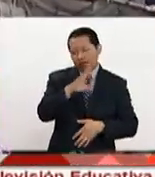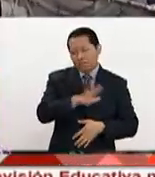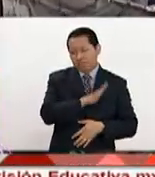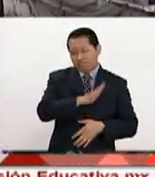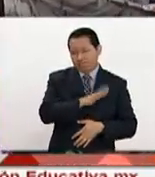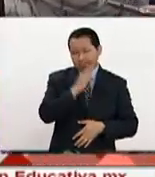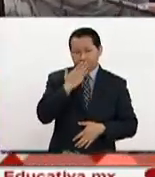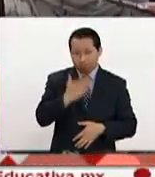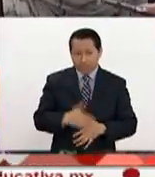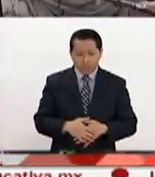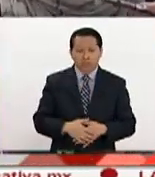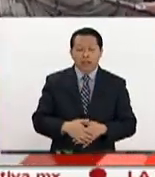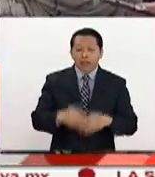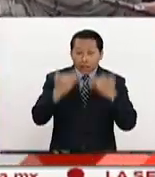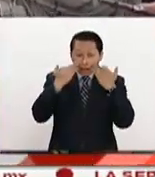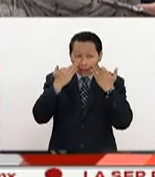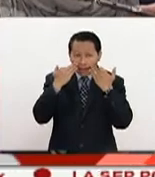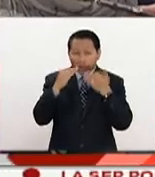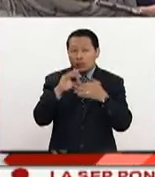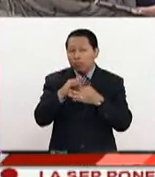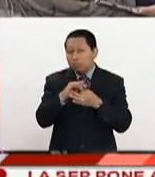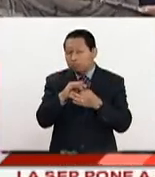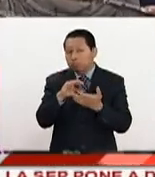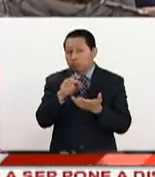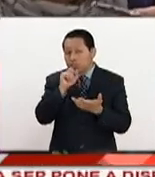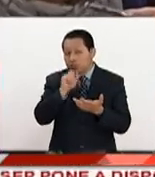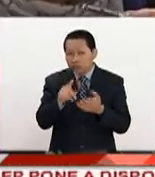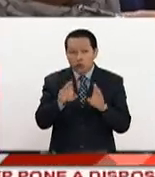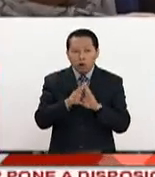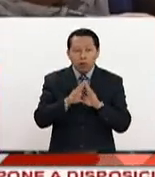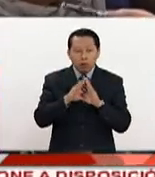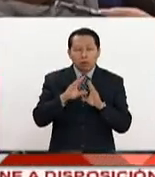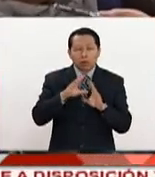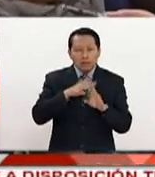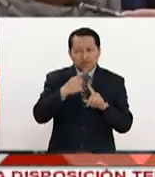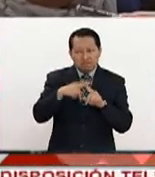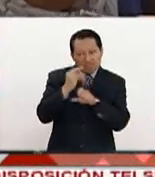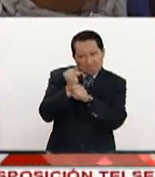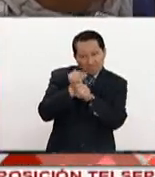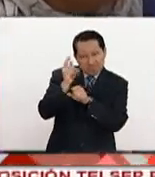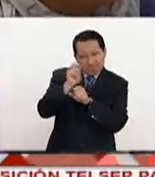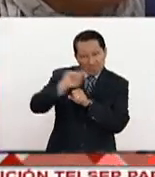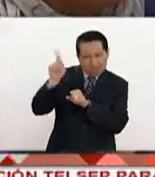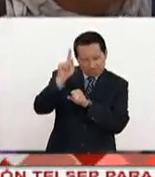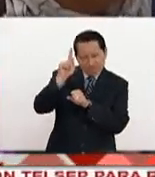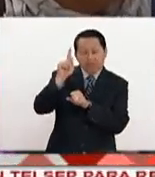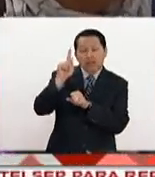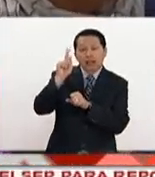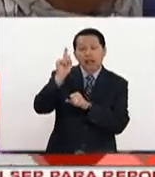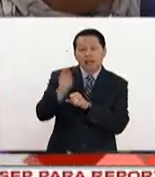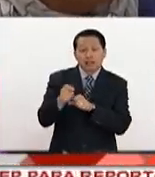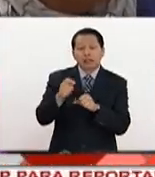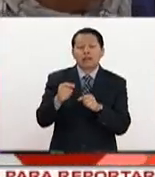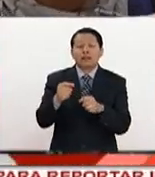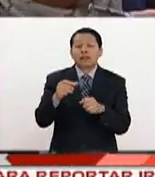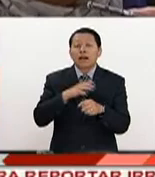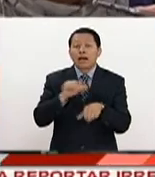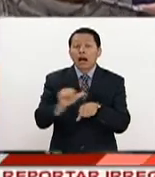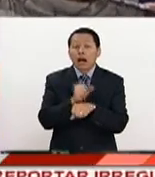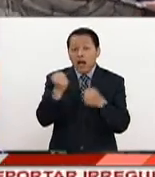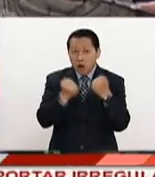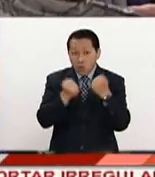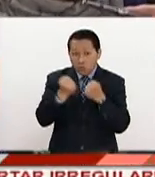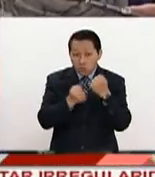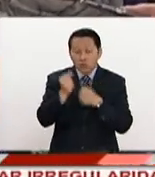Lo que hemos visto y lo que hay de evidencia científica, pues es que los coches son